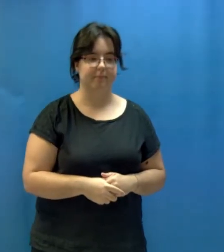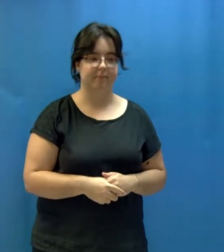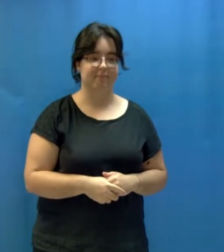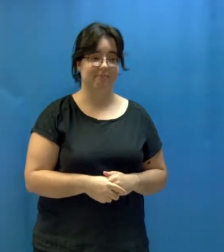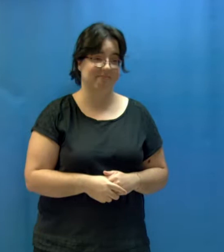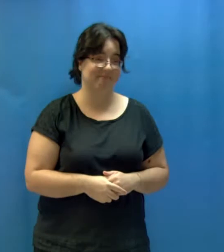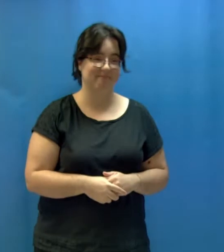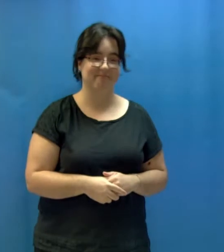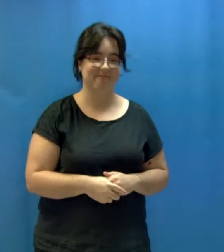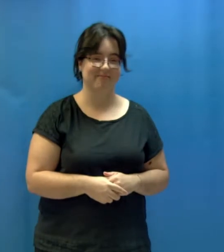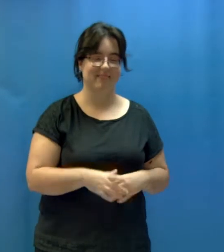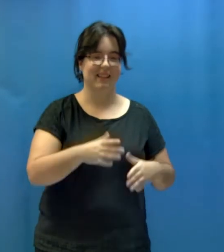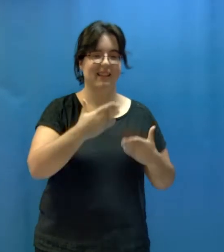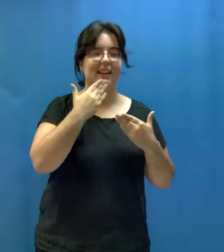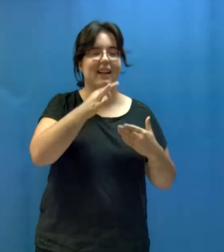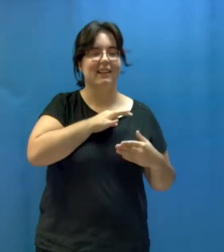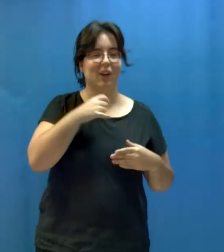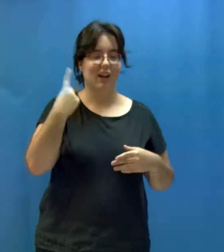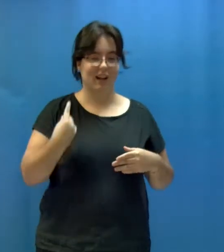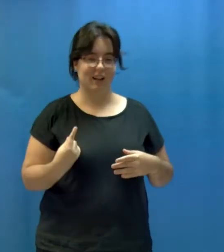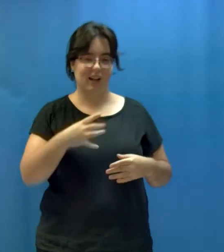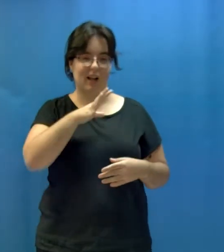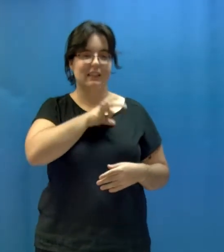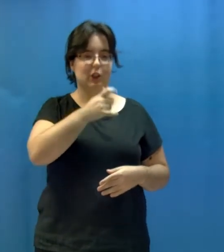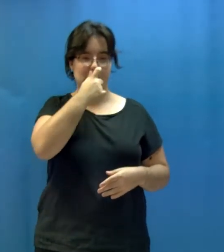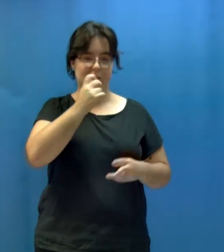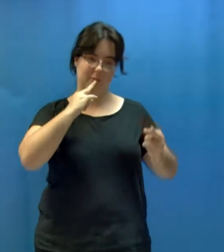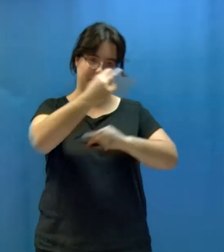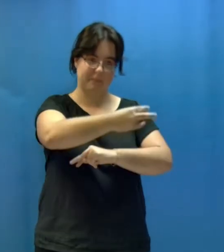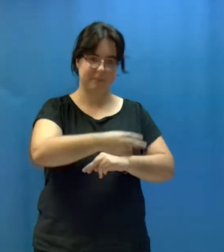Gracias, señora Carrasco. Señor del señor, para réplica.